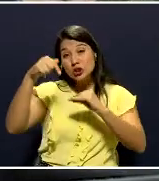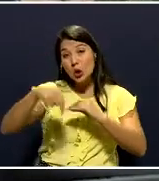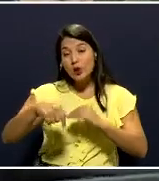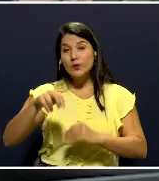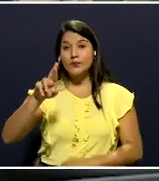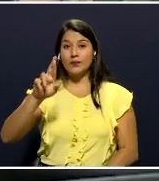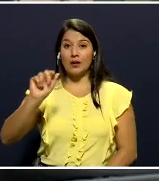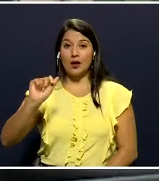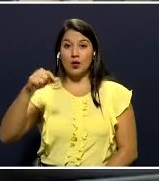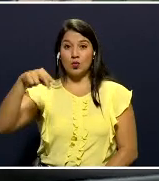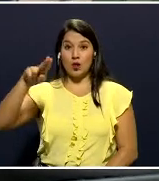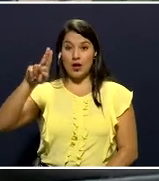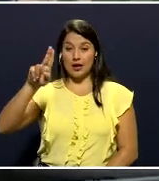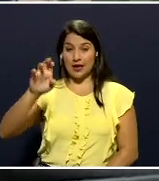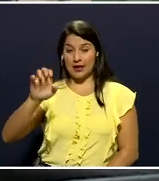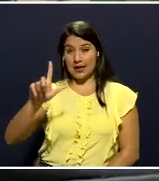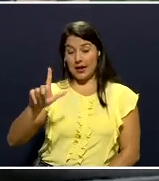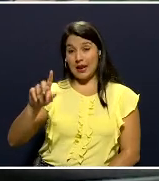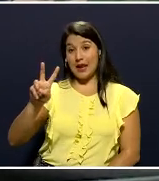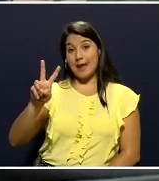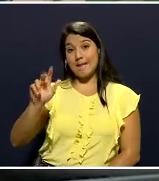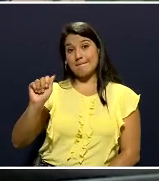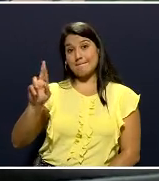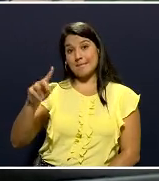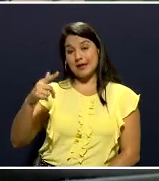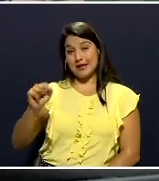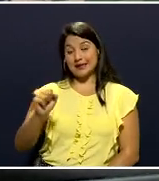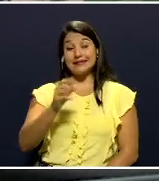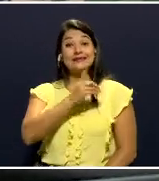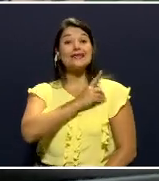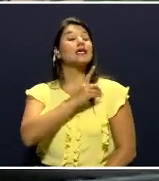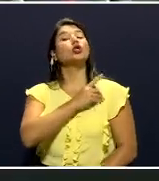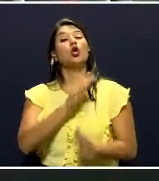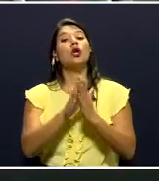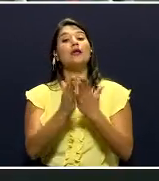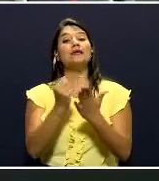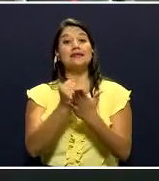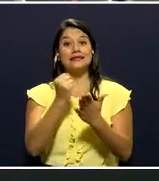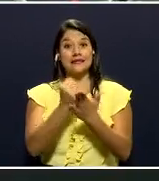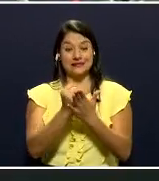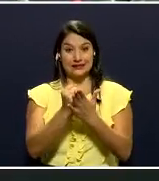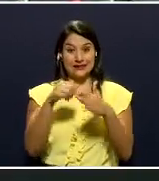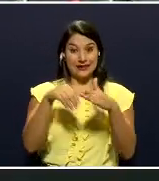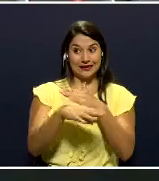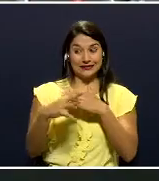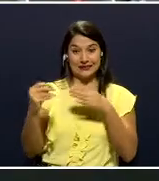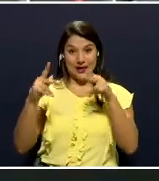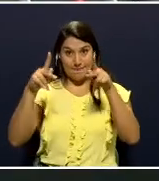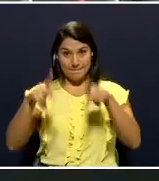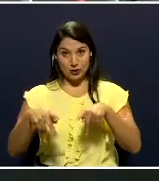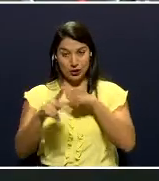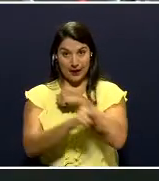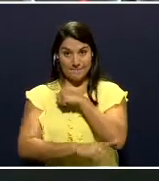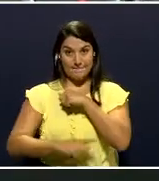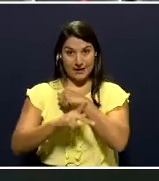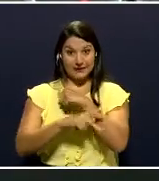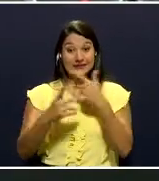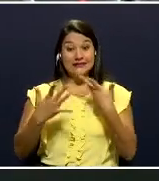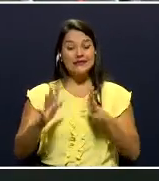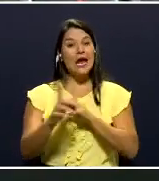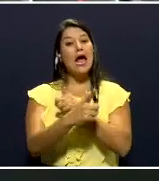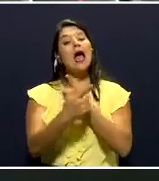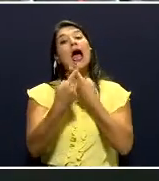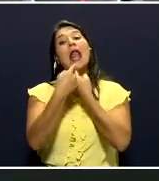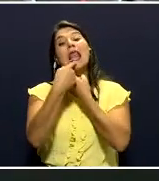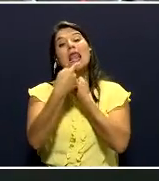Raquel Vargas, directora de Migración y Extranjería, manifestó que ya se terminó la redacción del decreto ejecutivo que propone la restricción a